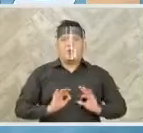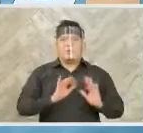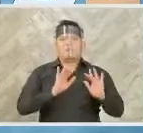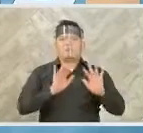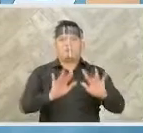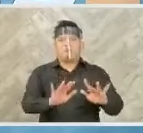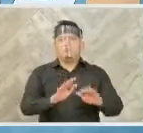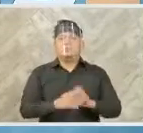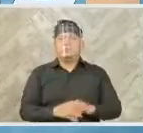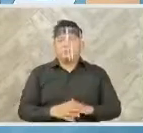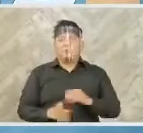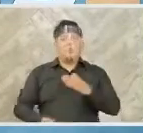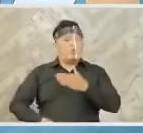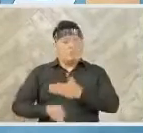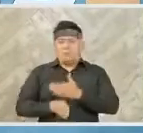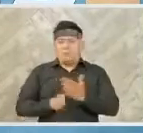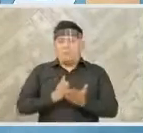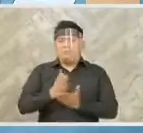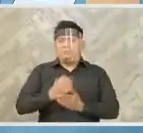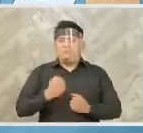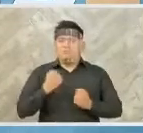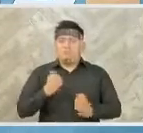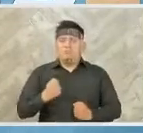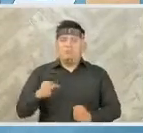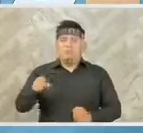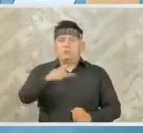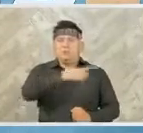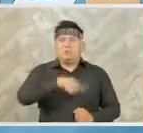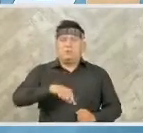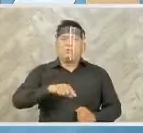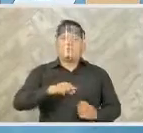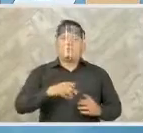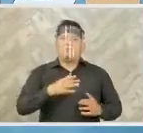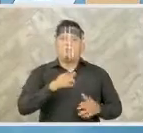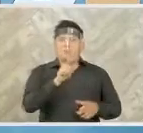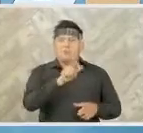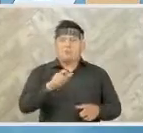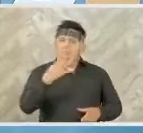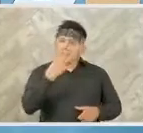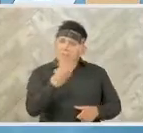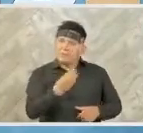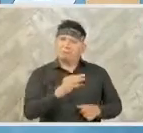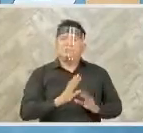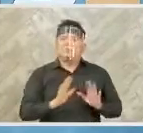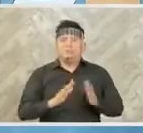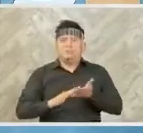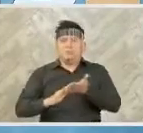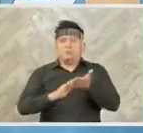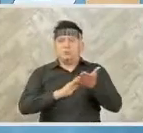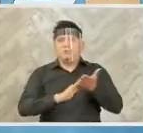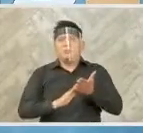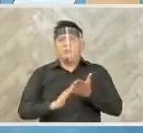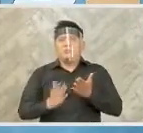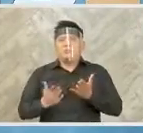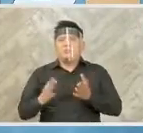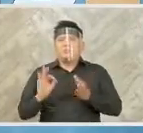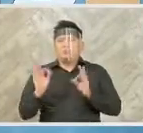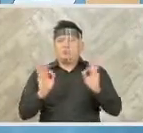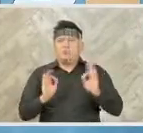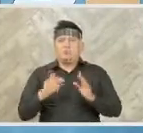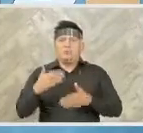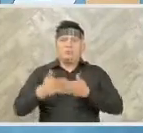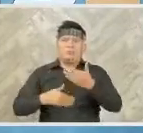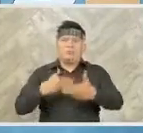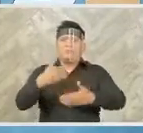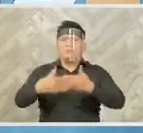hay que hacerlo, seguir haciendo. Mano dura contra los contraventores penales, pero también hay que ir a solucionar las diferentes problemáticas. Es un proceso